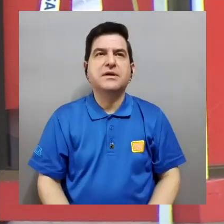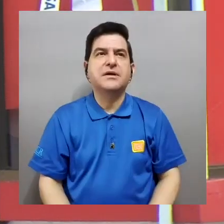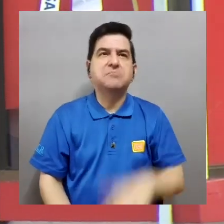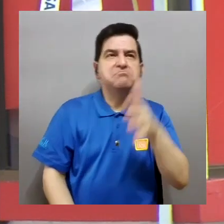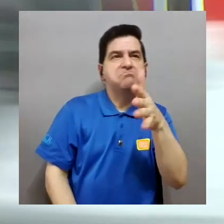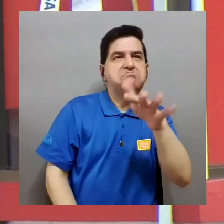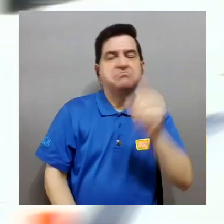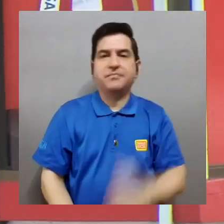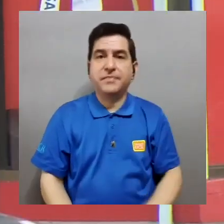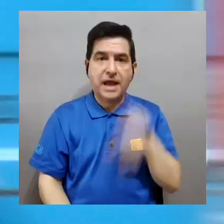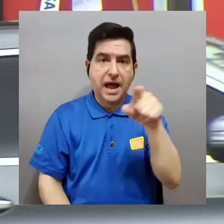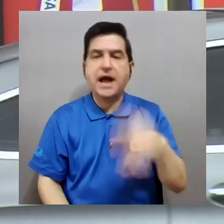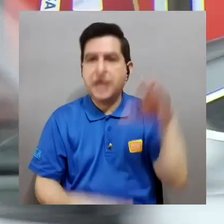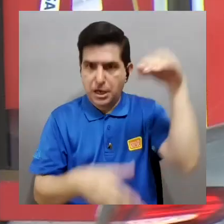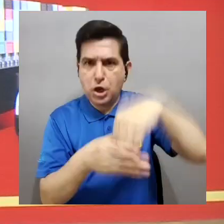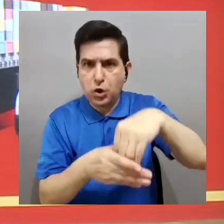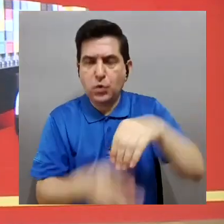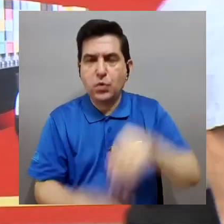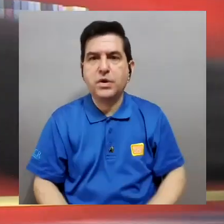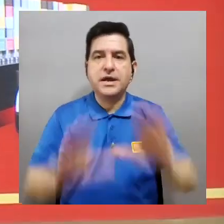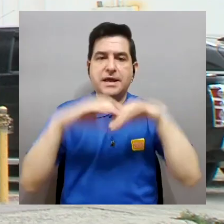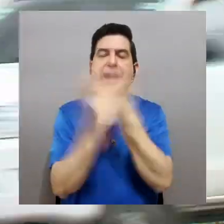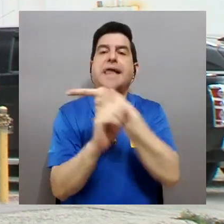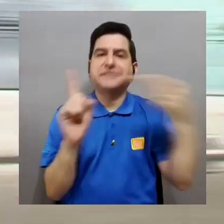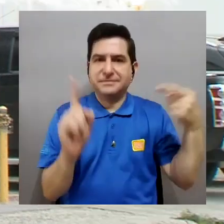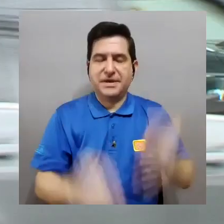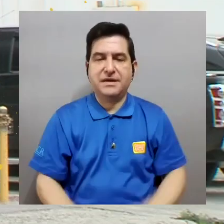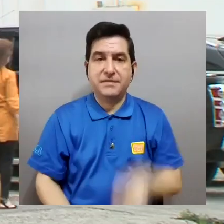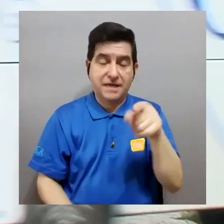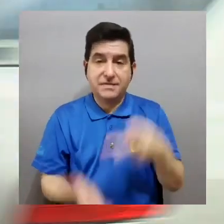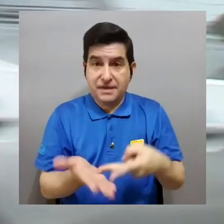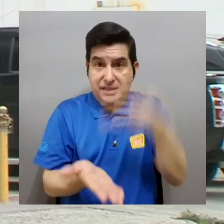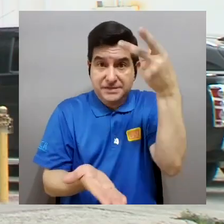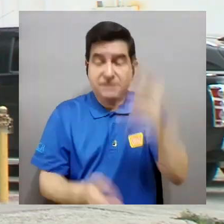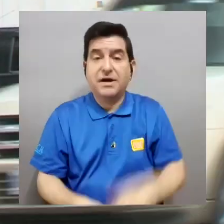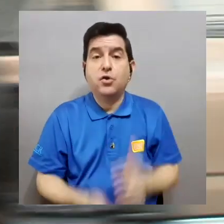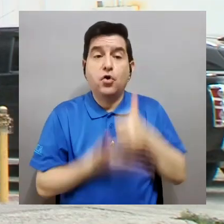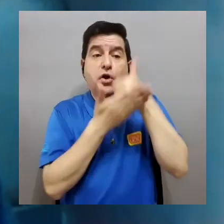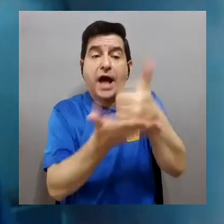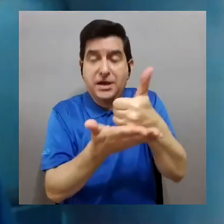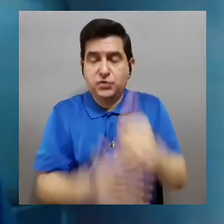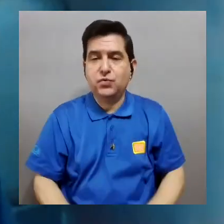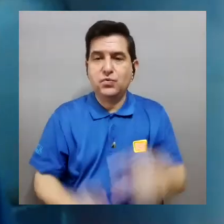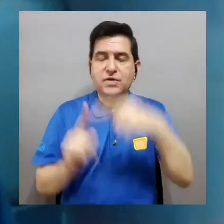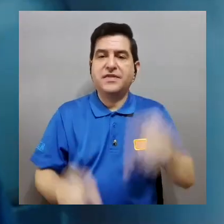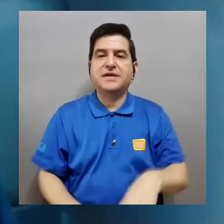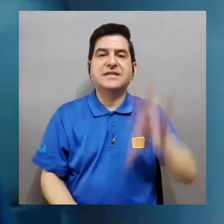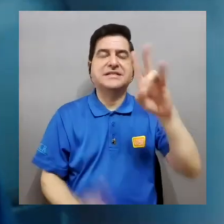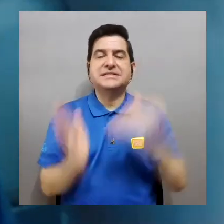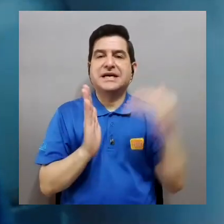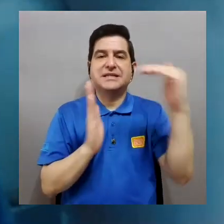1,500,000, una cosa así. Entonces ahí estamos contemplando un poco la clase media. Sobre ese rubro, lo que se dan subsidios que van